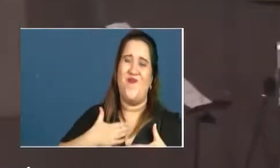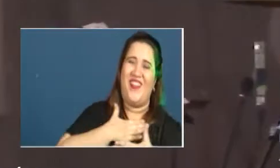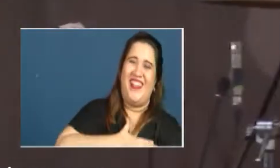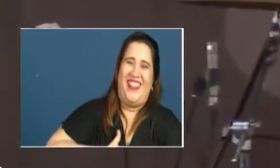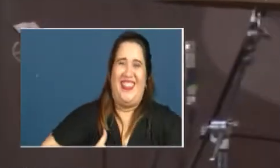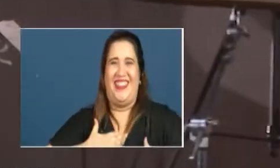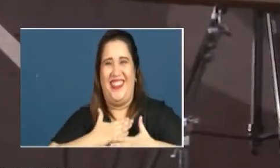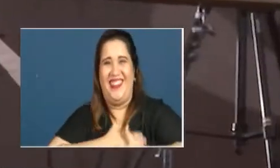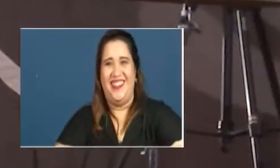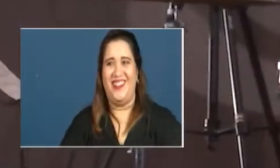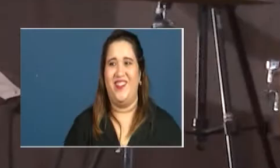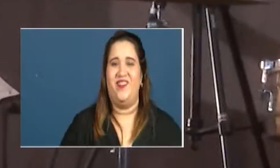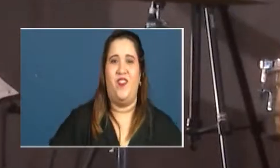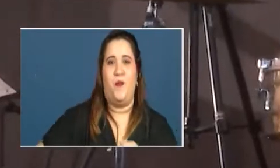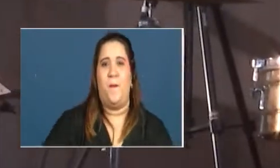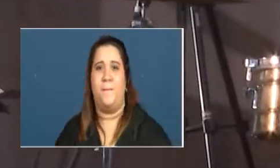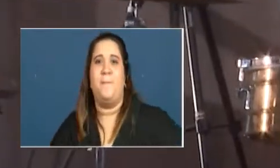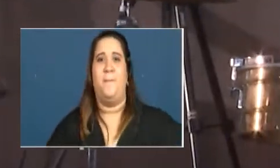¡Adelante!